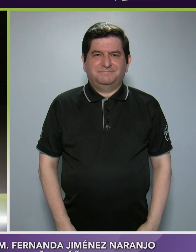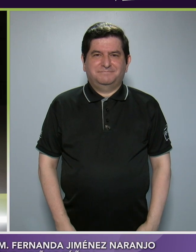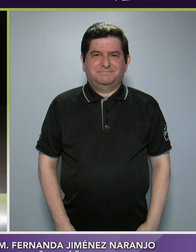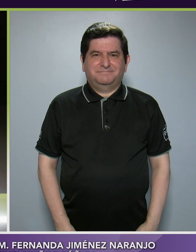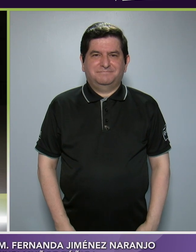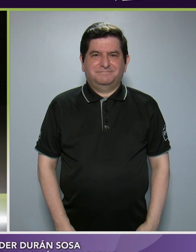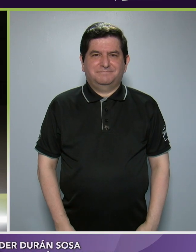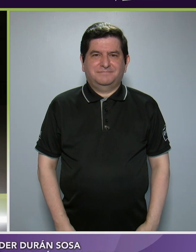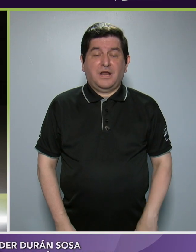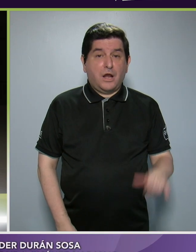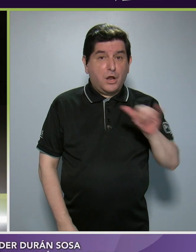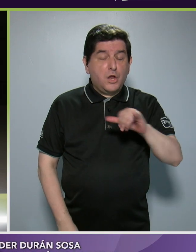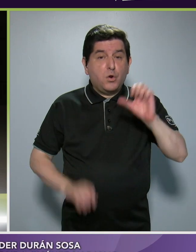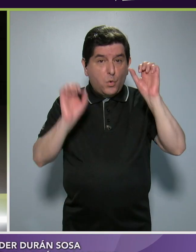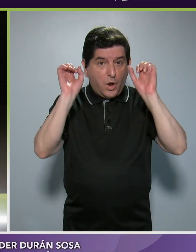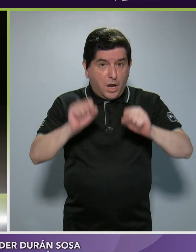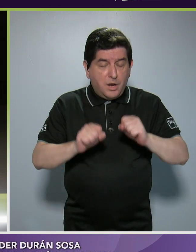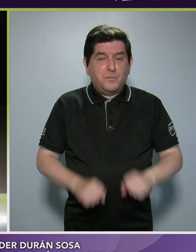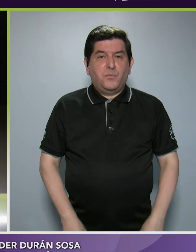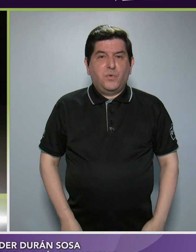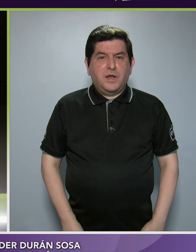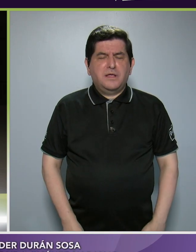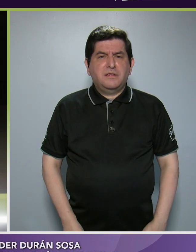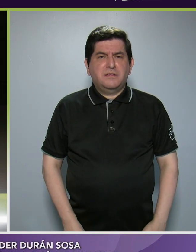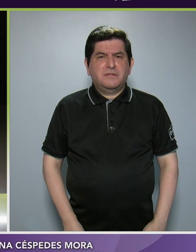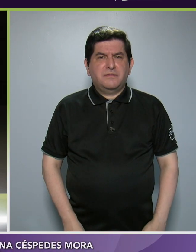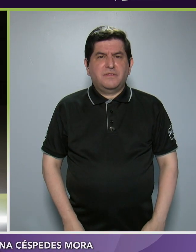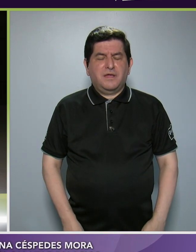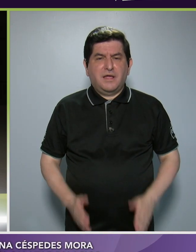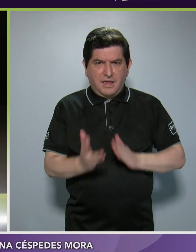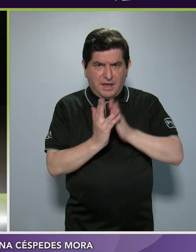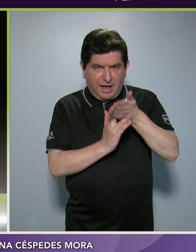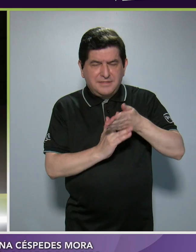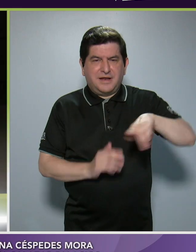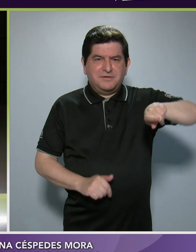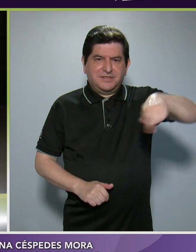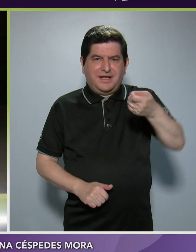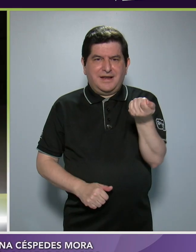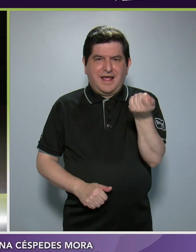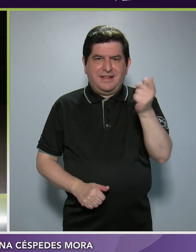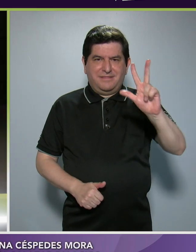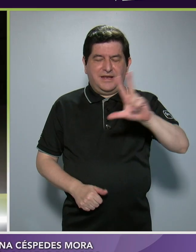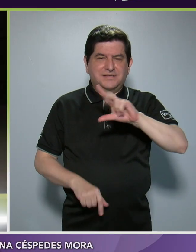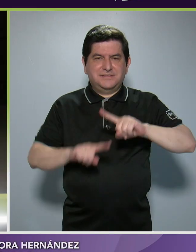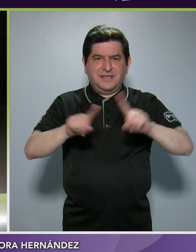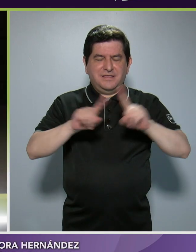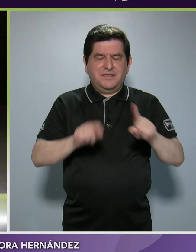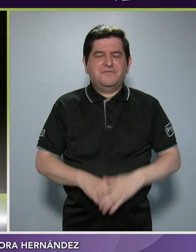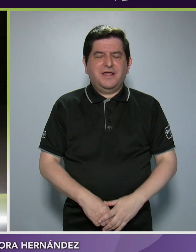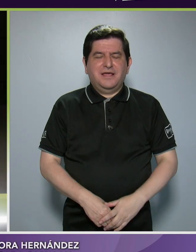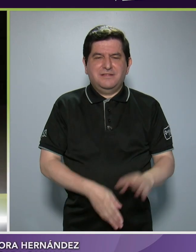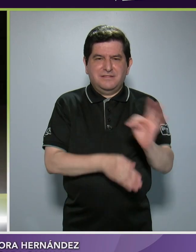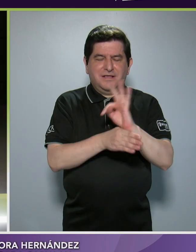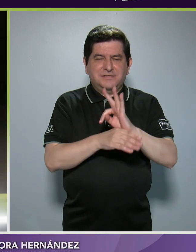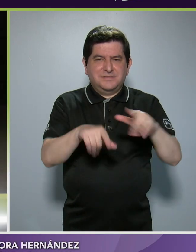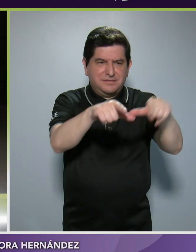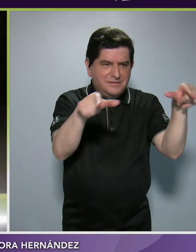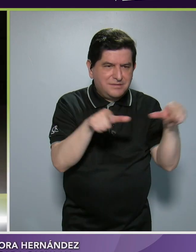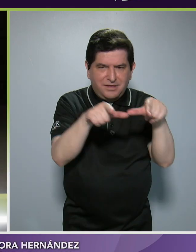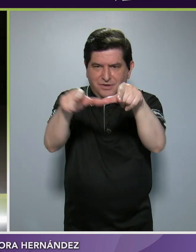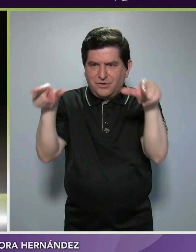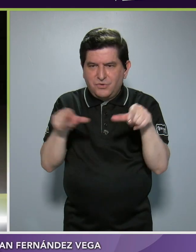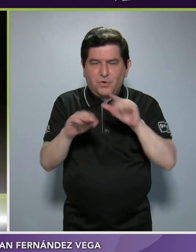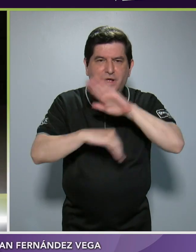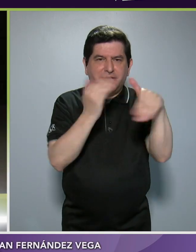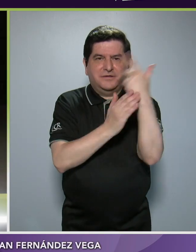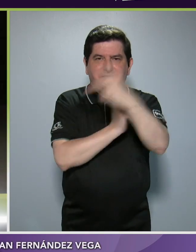www.15.ucr.ac.cr, y también nos transmiten a través de la señal de Canal 13 y de distintas televisoras locales alrededor de